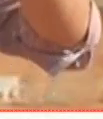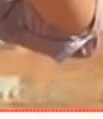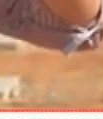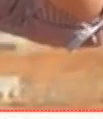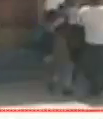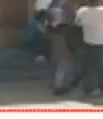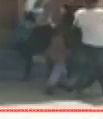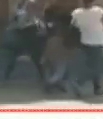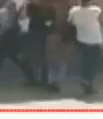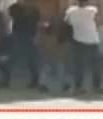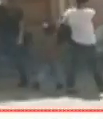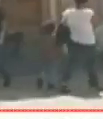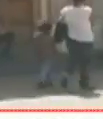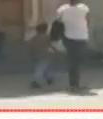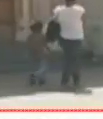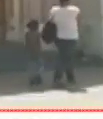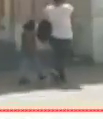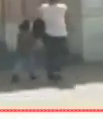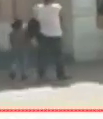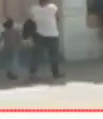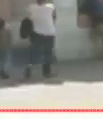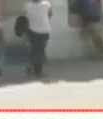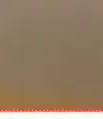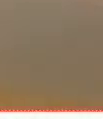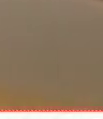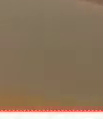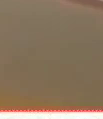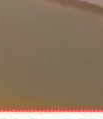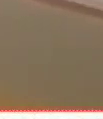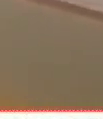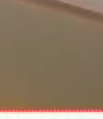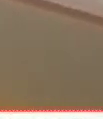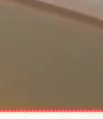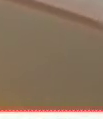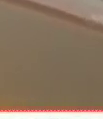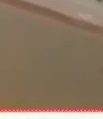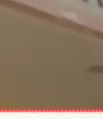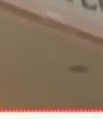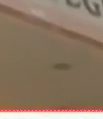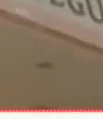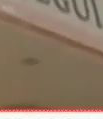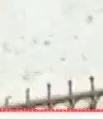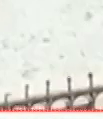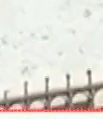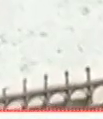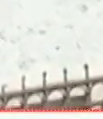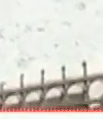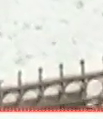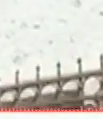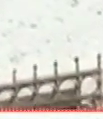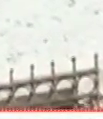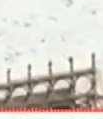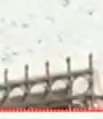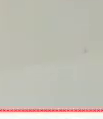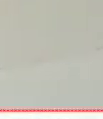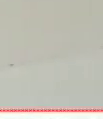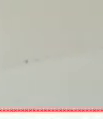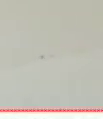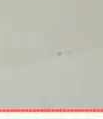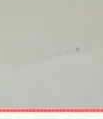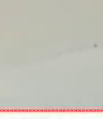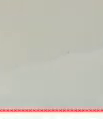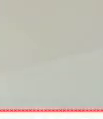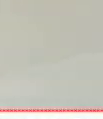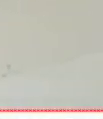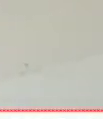Bella, tenemos que hacer el rescate de nuestra casa natal del libertador José Antonio Anzoátegui, de nuestra biblioteca Temístocles